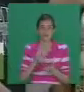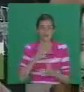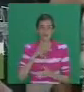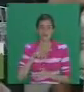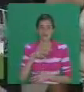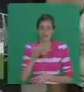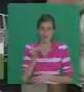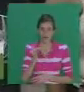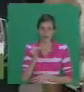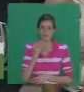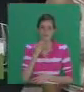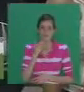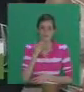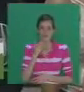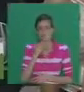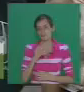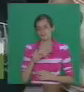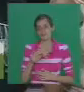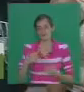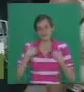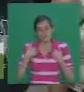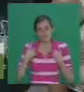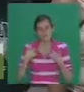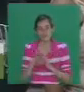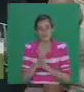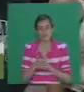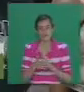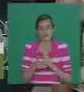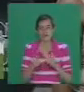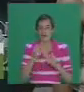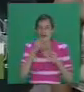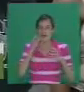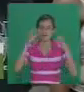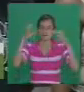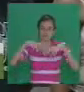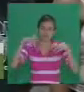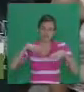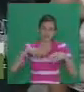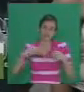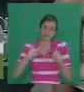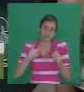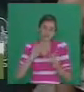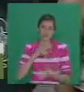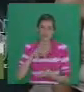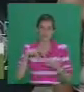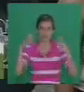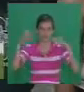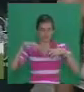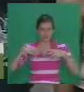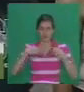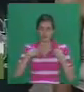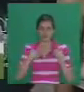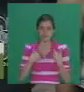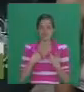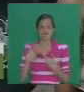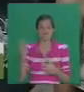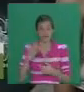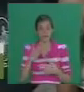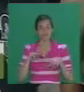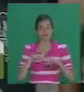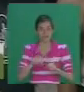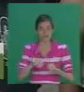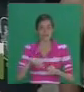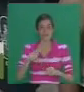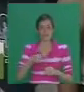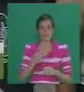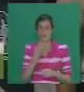nosotros que estamos sufriendo esa calamidad del agua que pasó. Nosotros estamos vengan a censarse y después